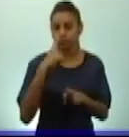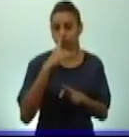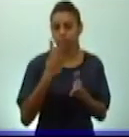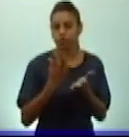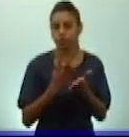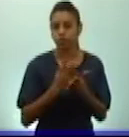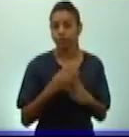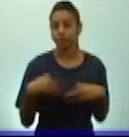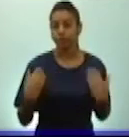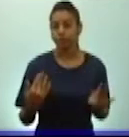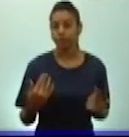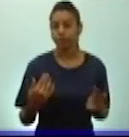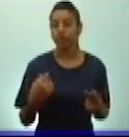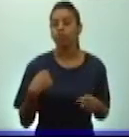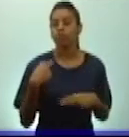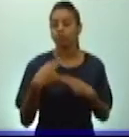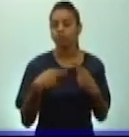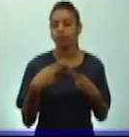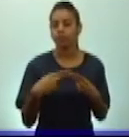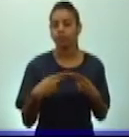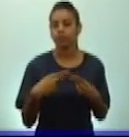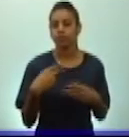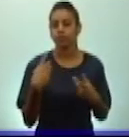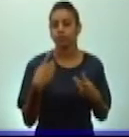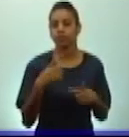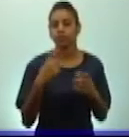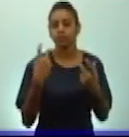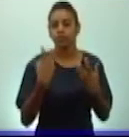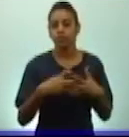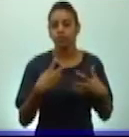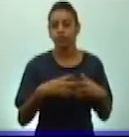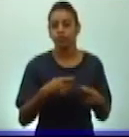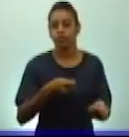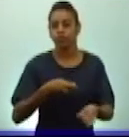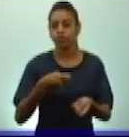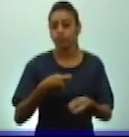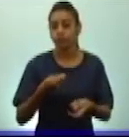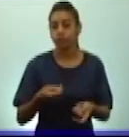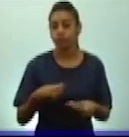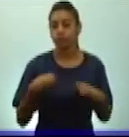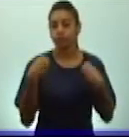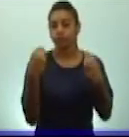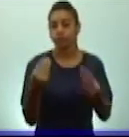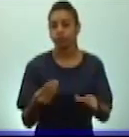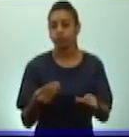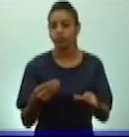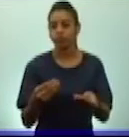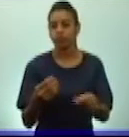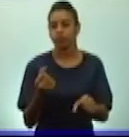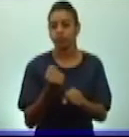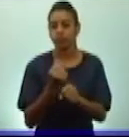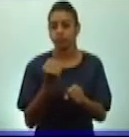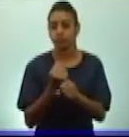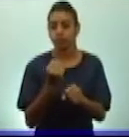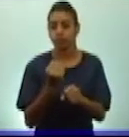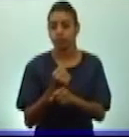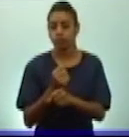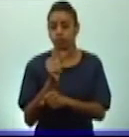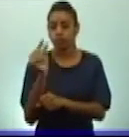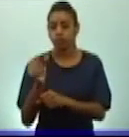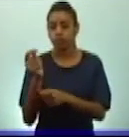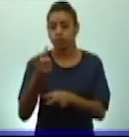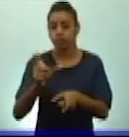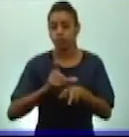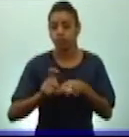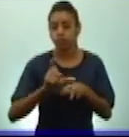creado también el Instituto Nacional de Reforma Agraria. Fueron entregadas la propiedad de la tierra a los campesinos que la trabajaban y